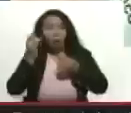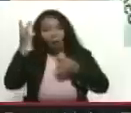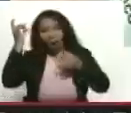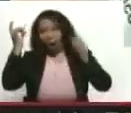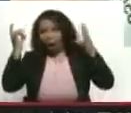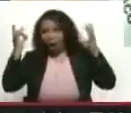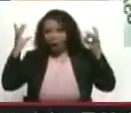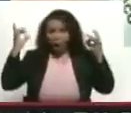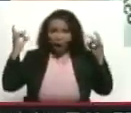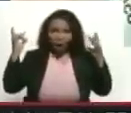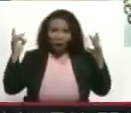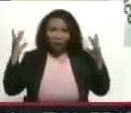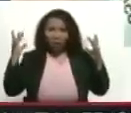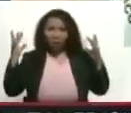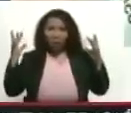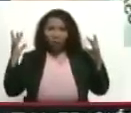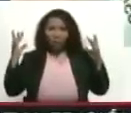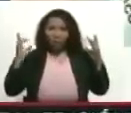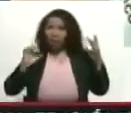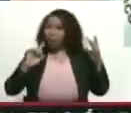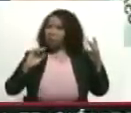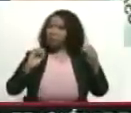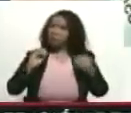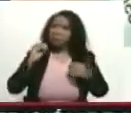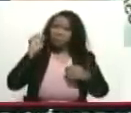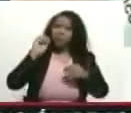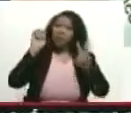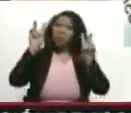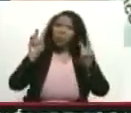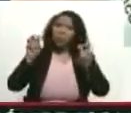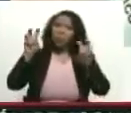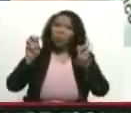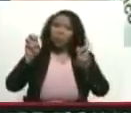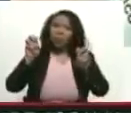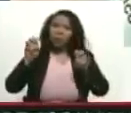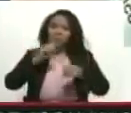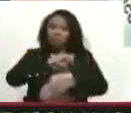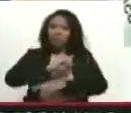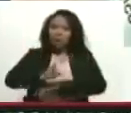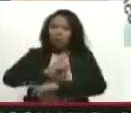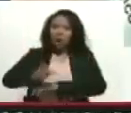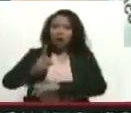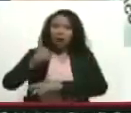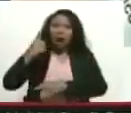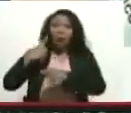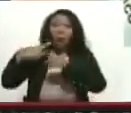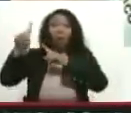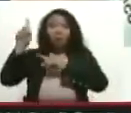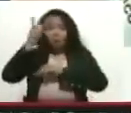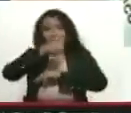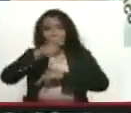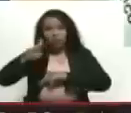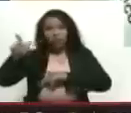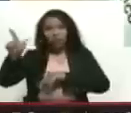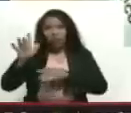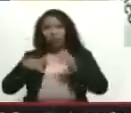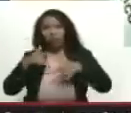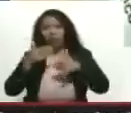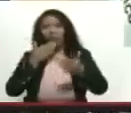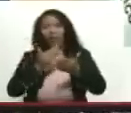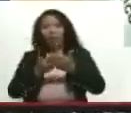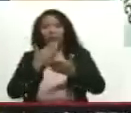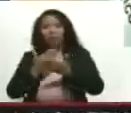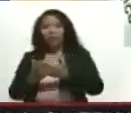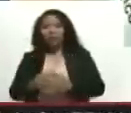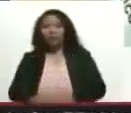pasar. No descartamos que hayan nuevas órdenes de aprehensión hacia otras personas por estos hechos. Muchas gracias.